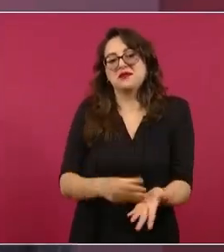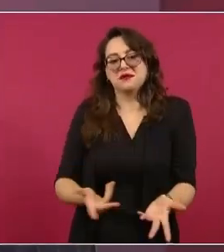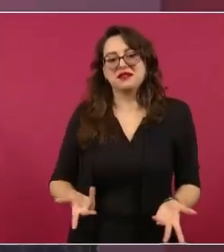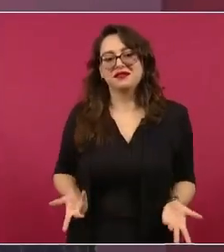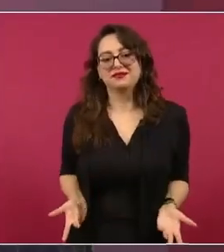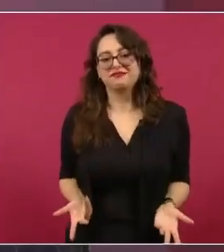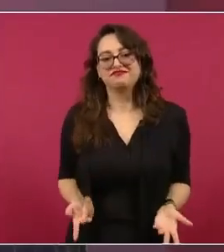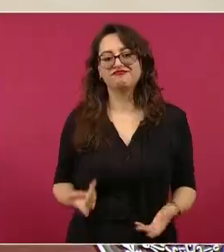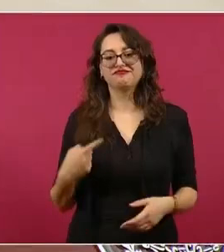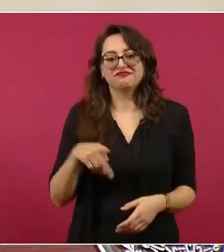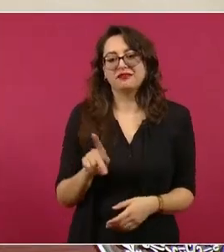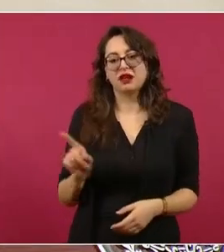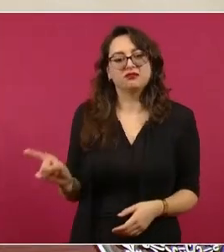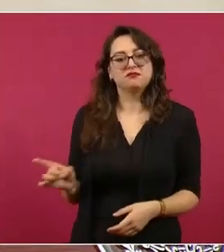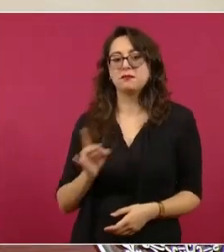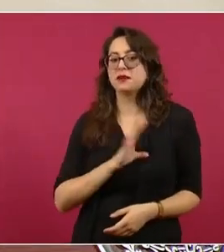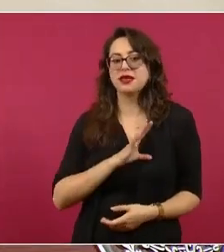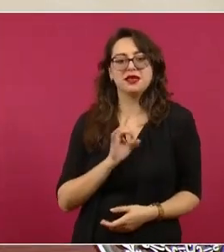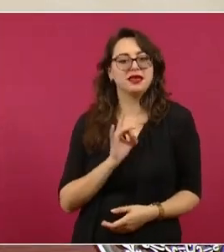tuvo miedo,